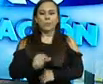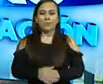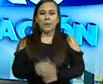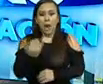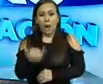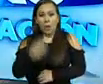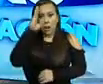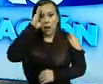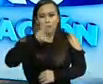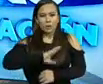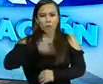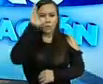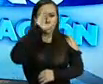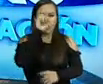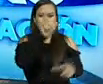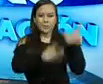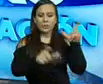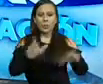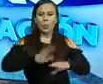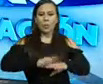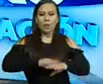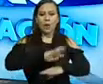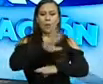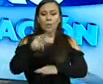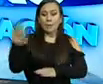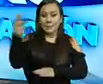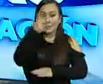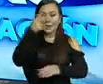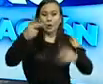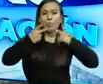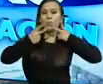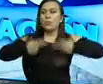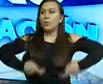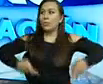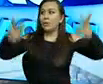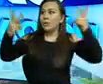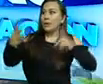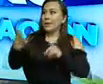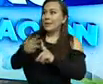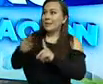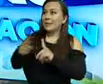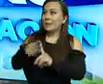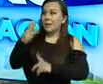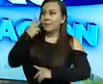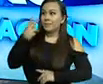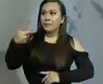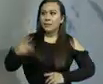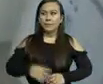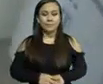policía está tras la pista de los individuos el video se hizo viral en redes sociales creamos